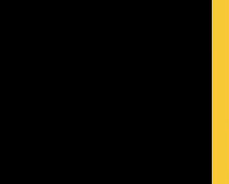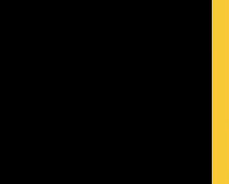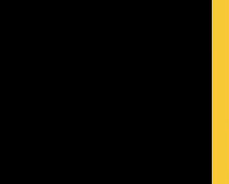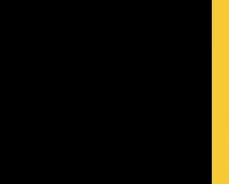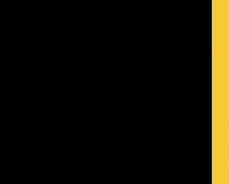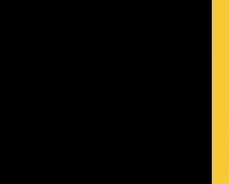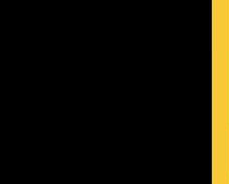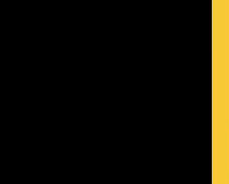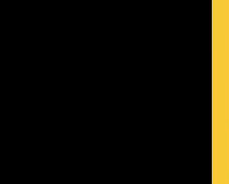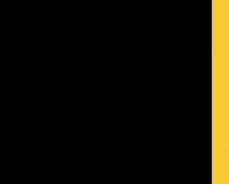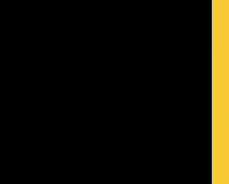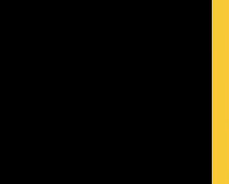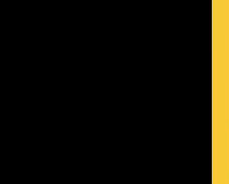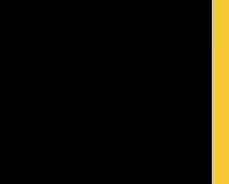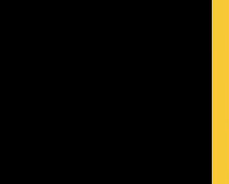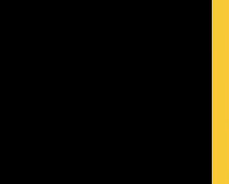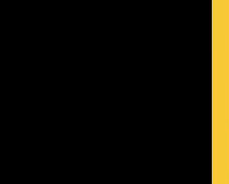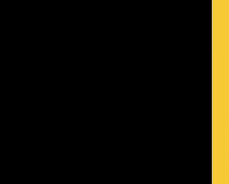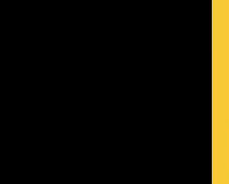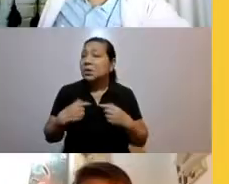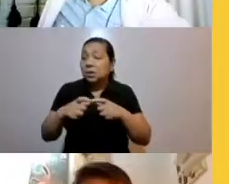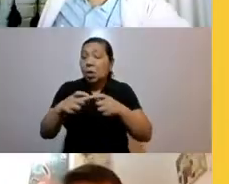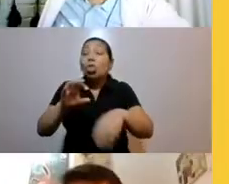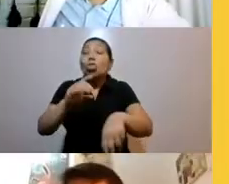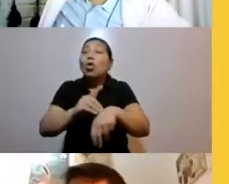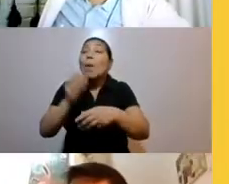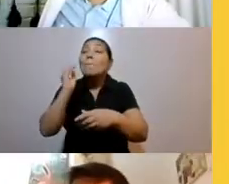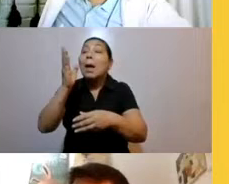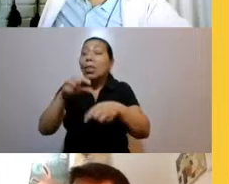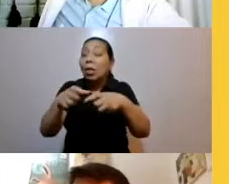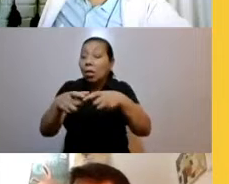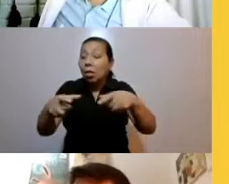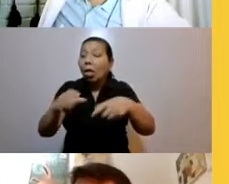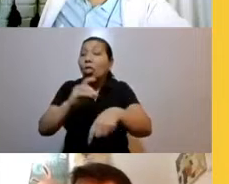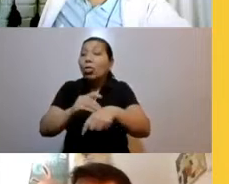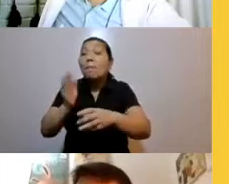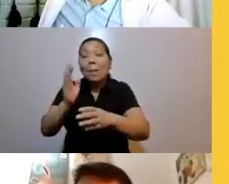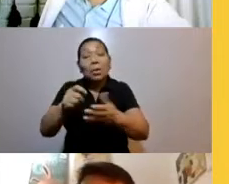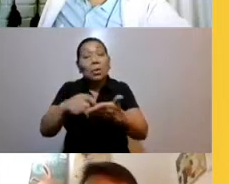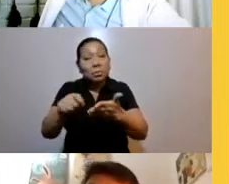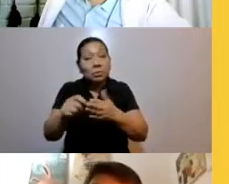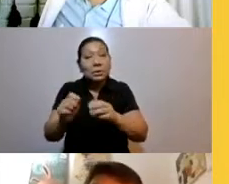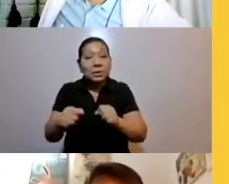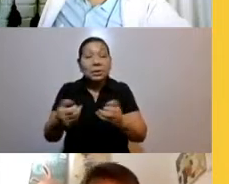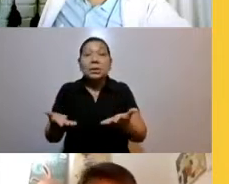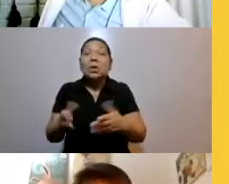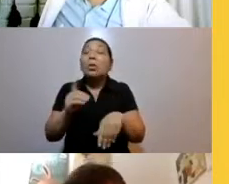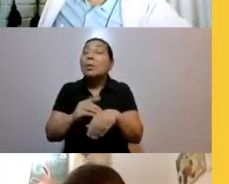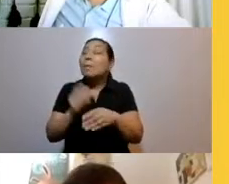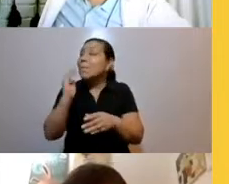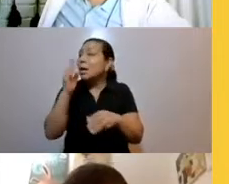que en realidad deberían de tener una receta, ¿no? Debería haber una indicación